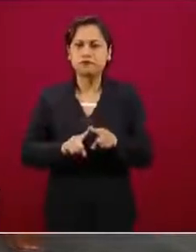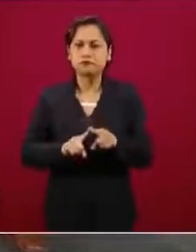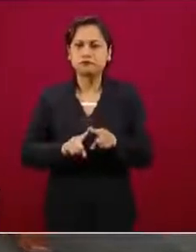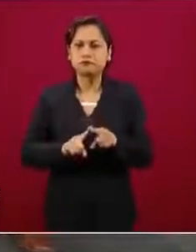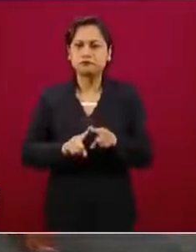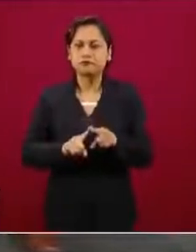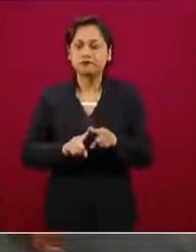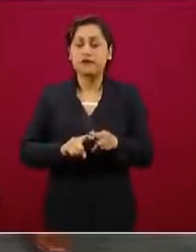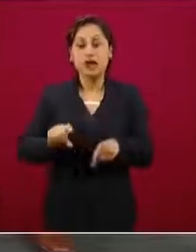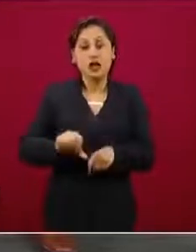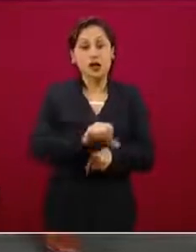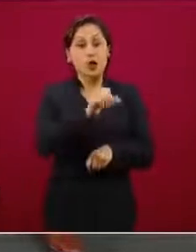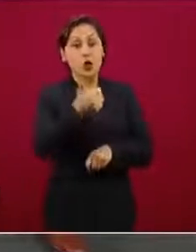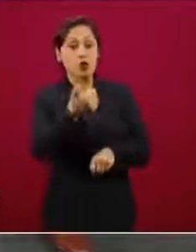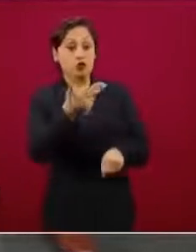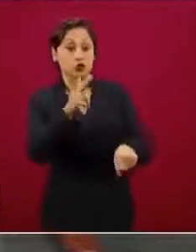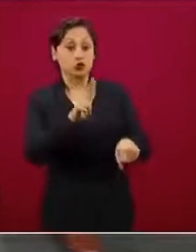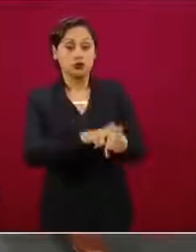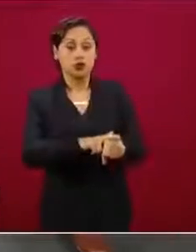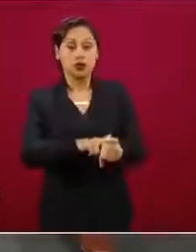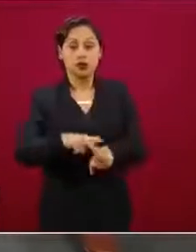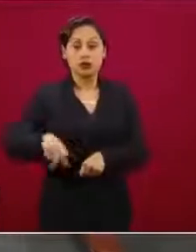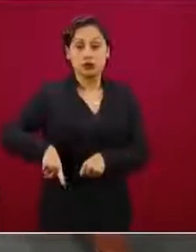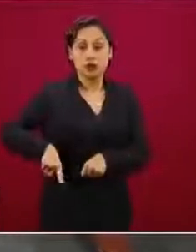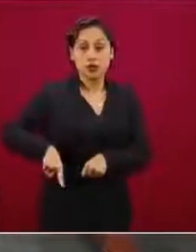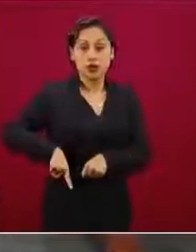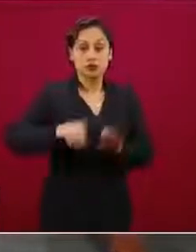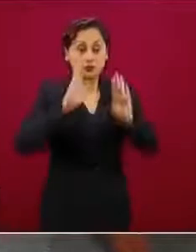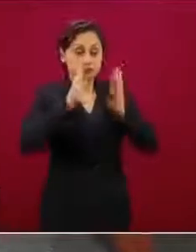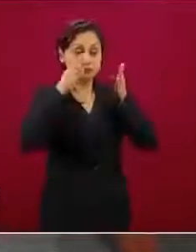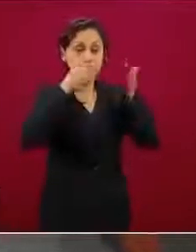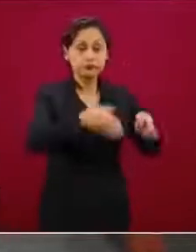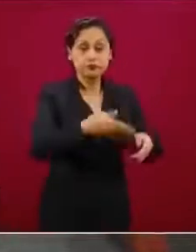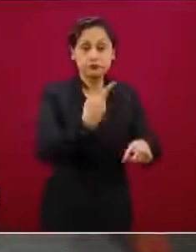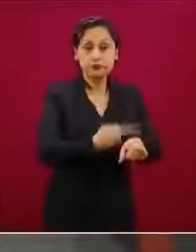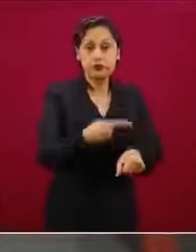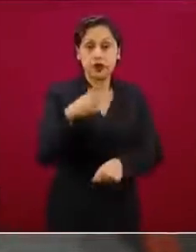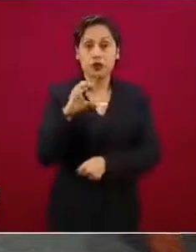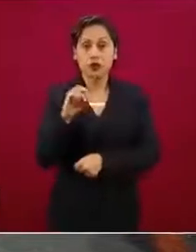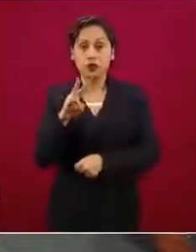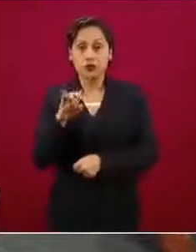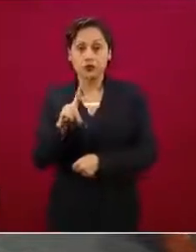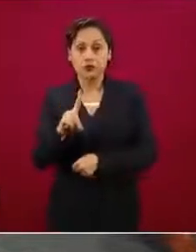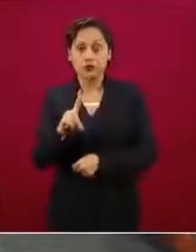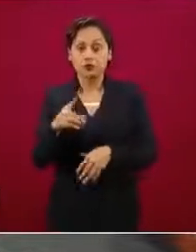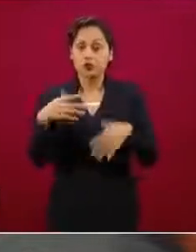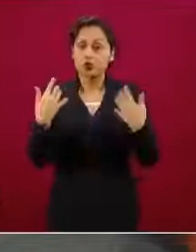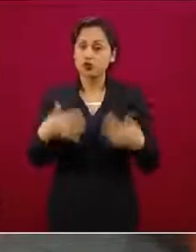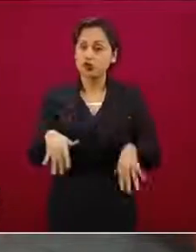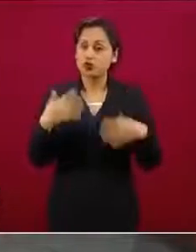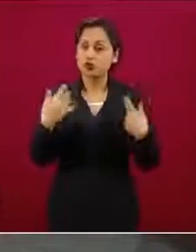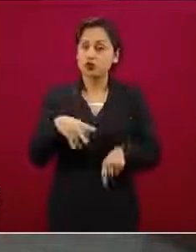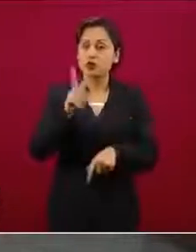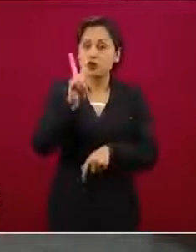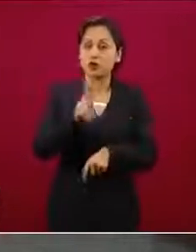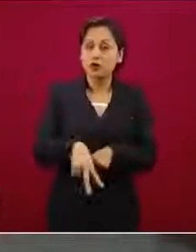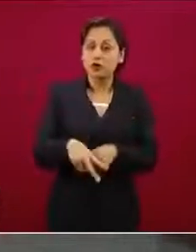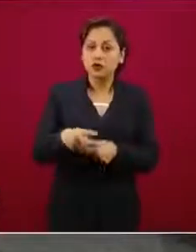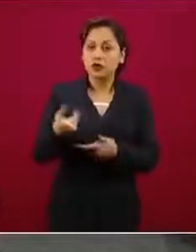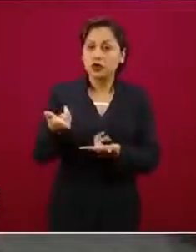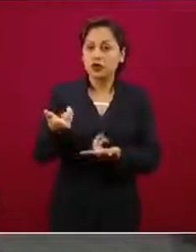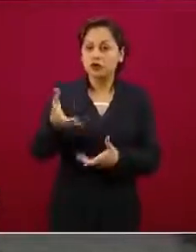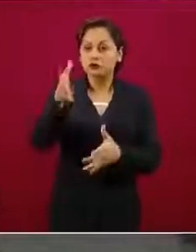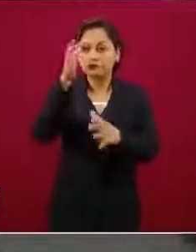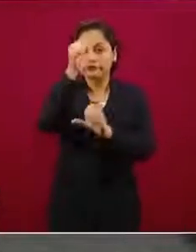de kobe hospitales públicos esta fue una decisión yo creo que